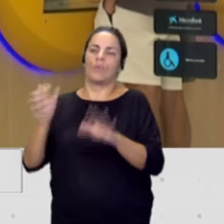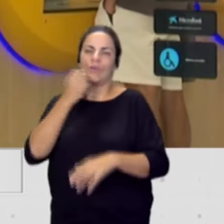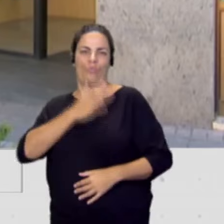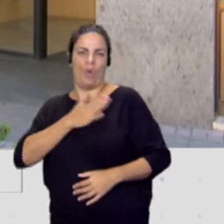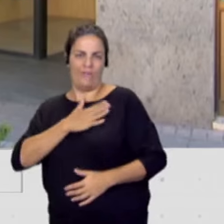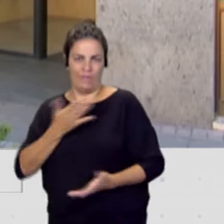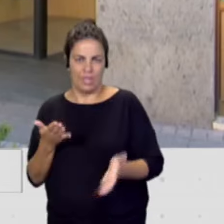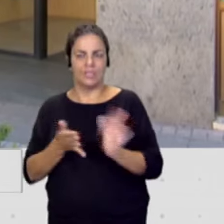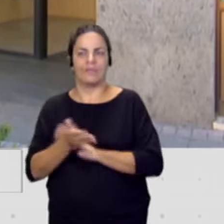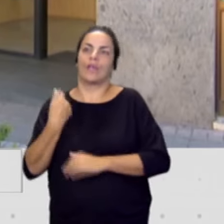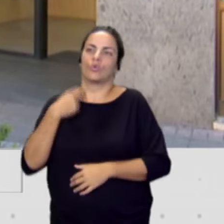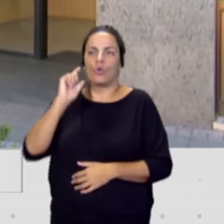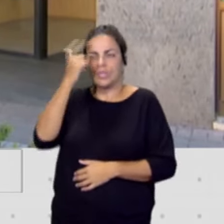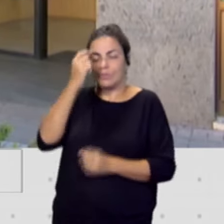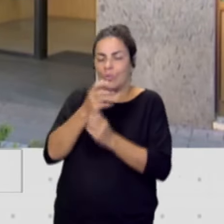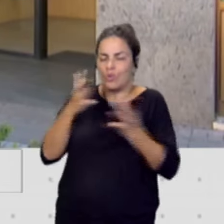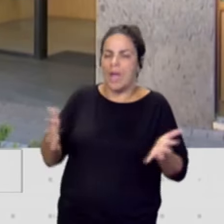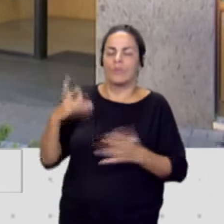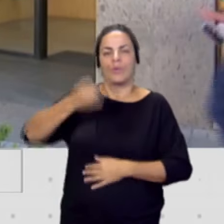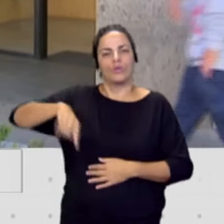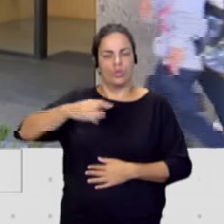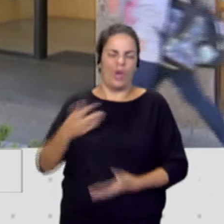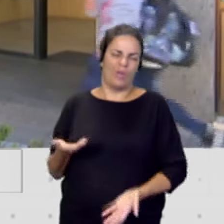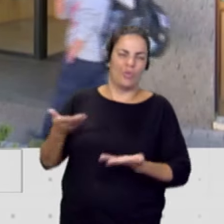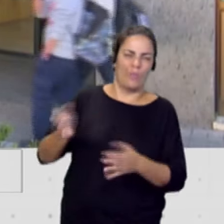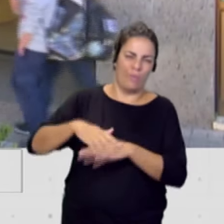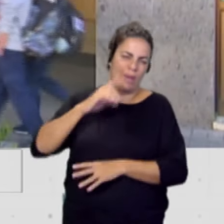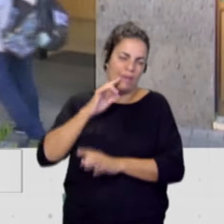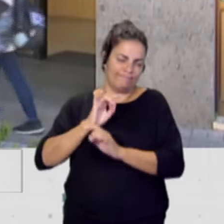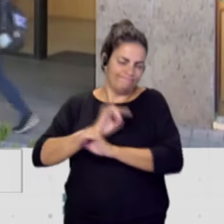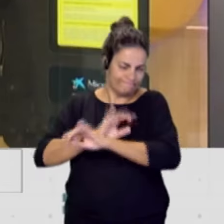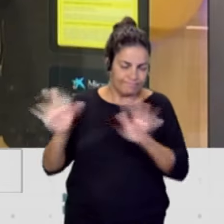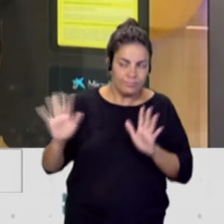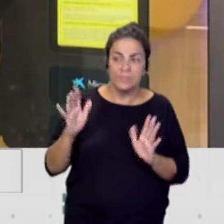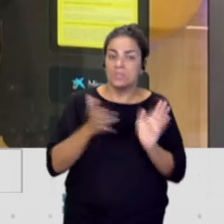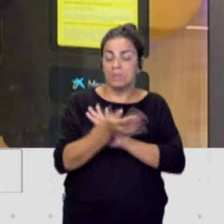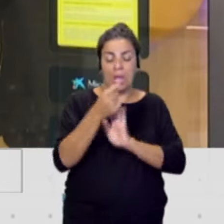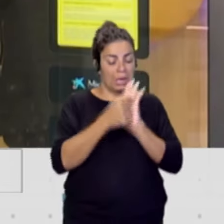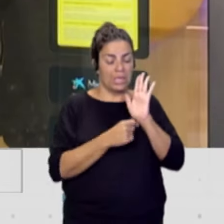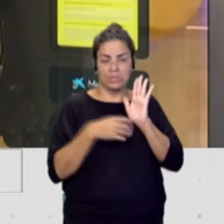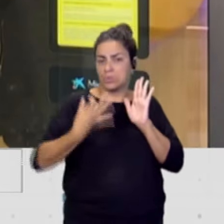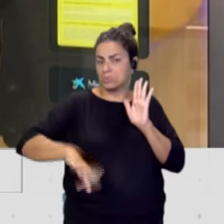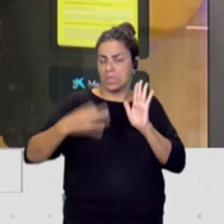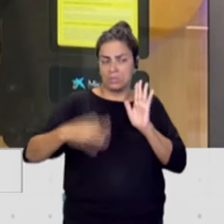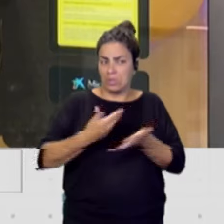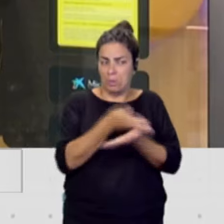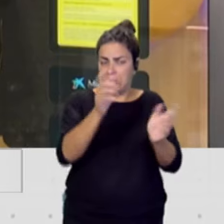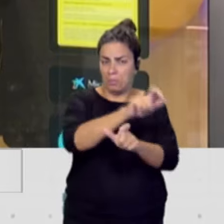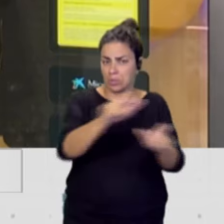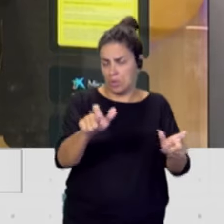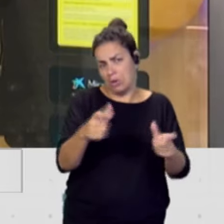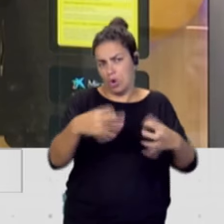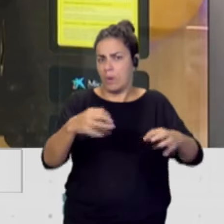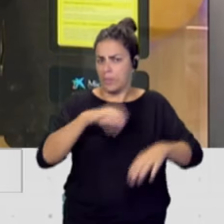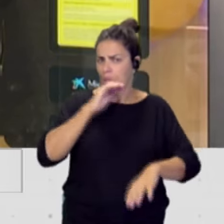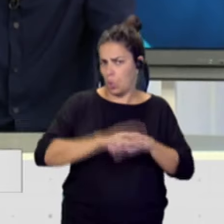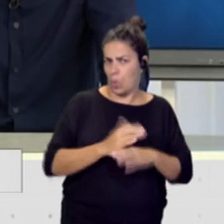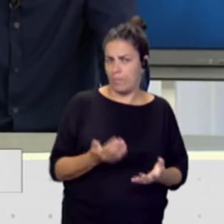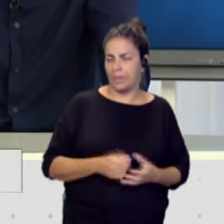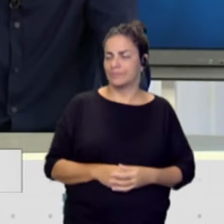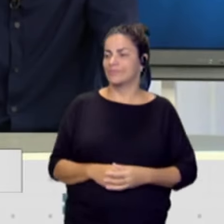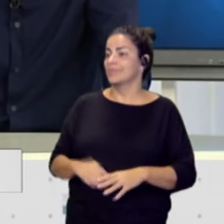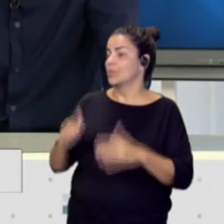a determinarlo. Entonces son requisitos muy simples que normalmente la gente va a cumplir. Pues muchas gracias, Samuel